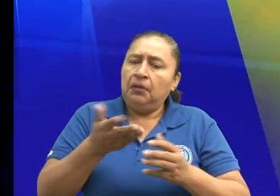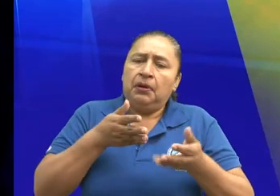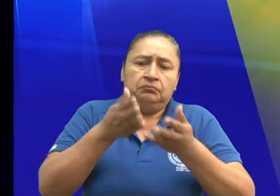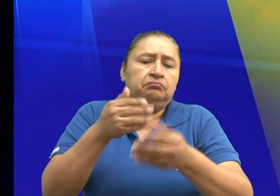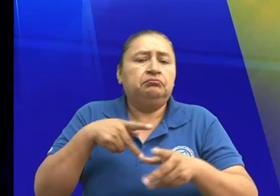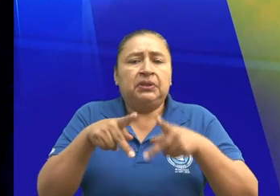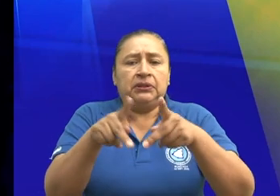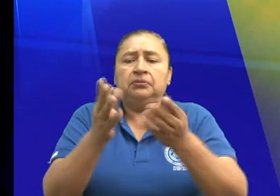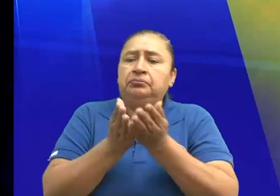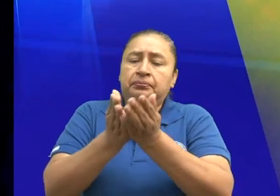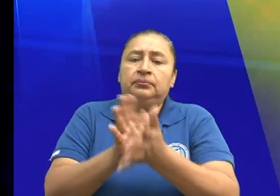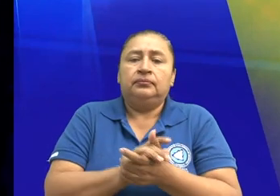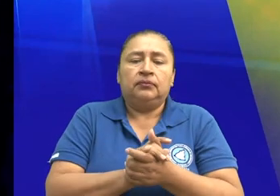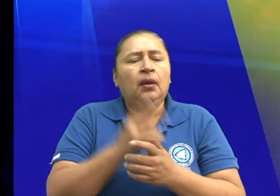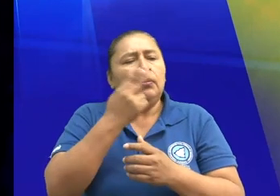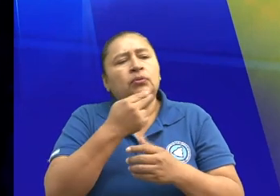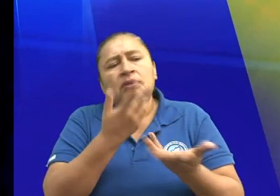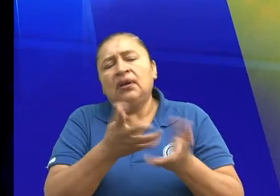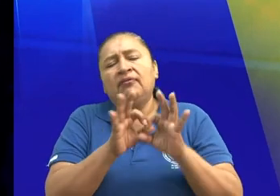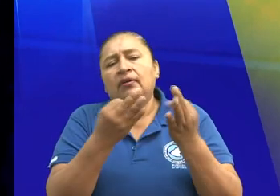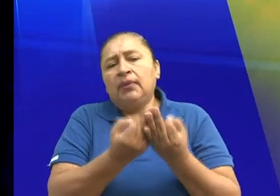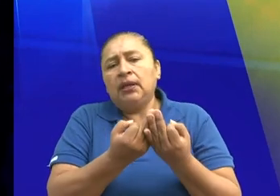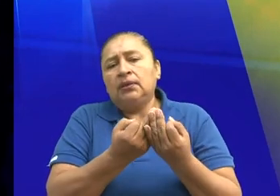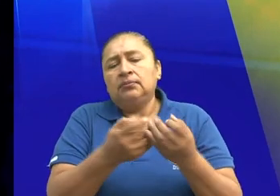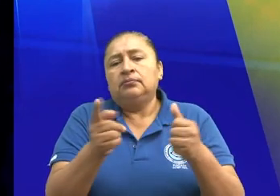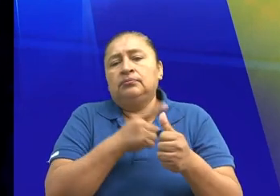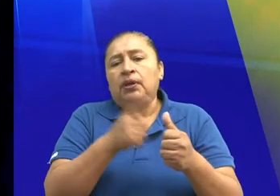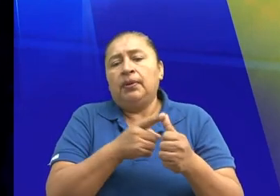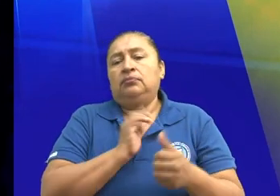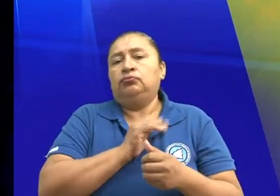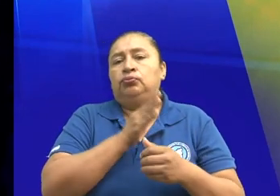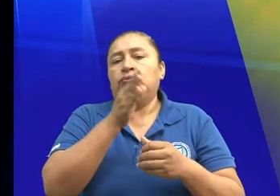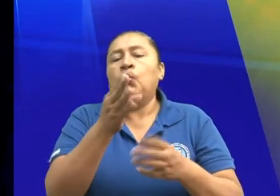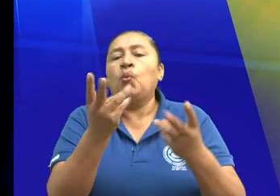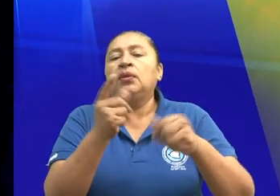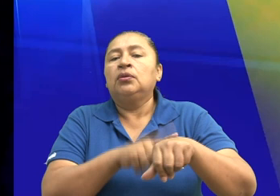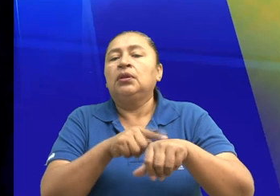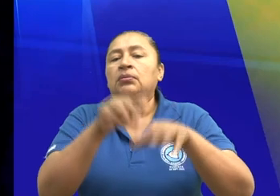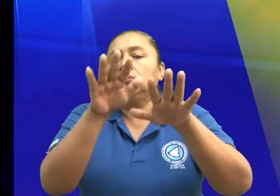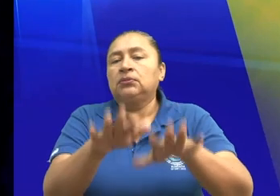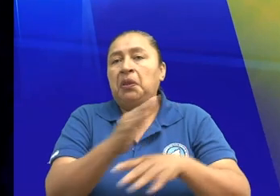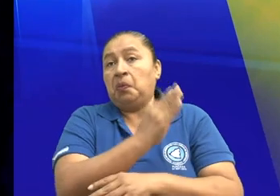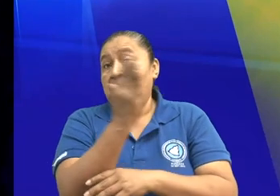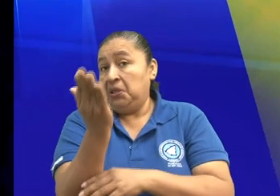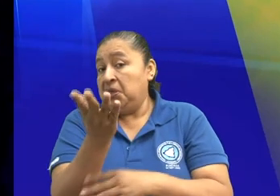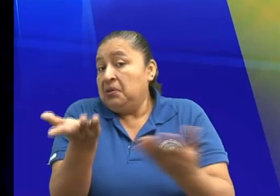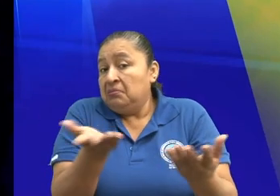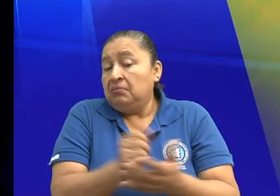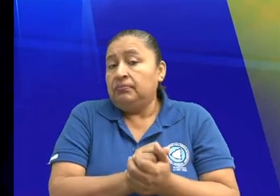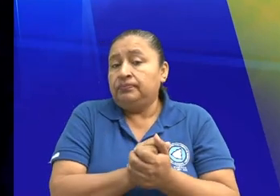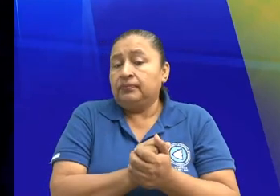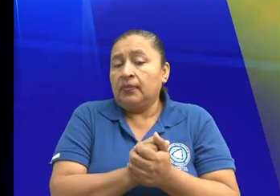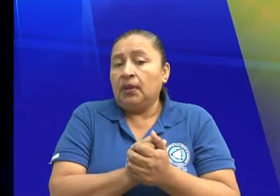disfrutar. Pregunta, las familias que se embarcan en el primer viaje, ¿cuánto tiempo pueden pasar por allá? ¿Es todo el día?